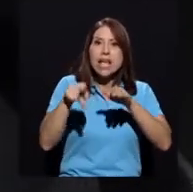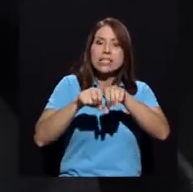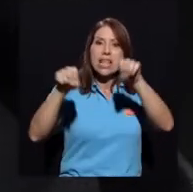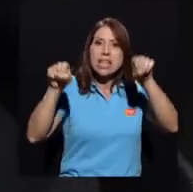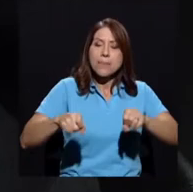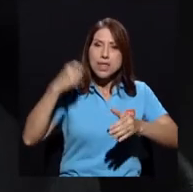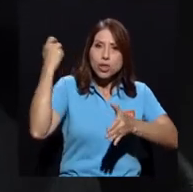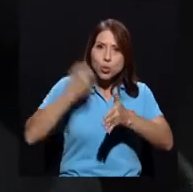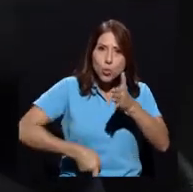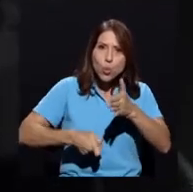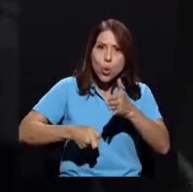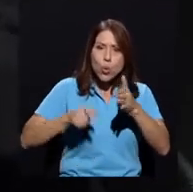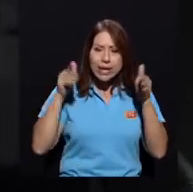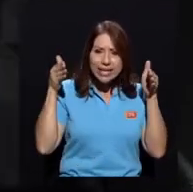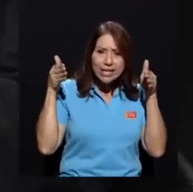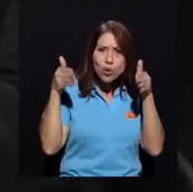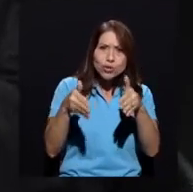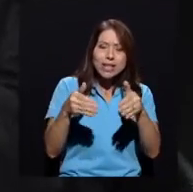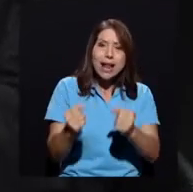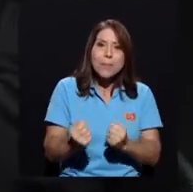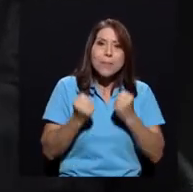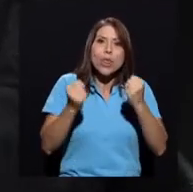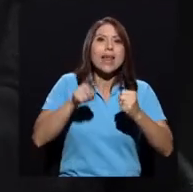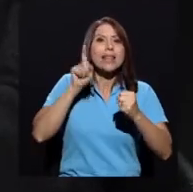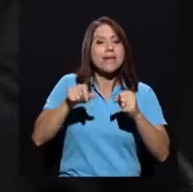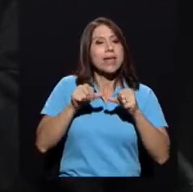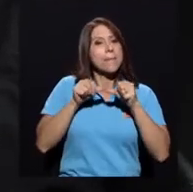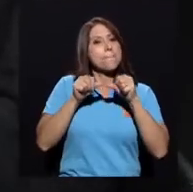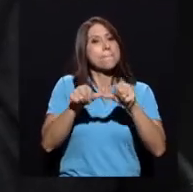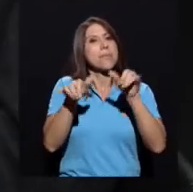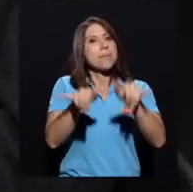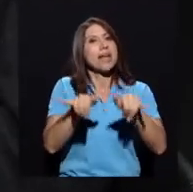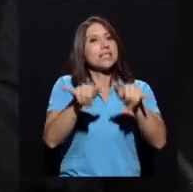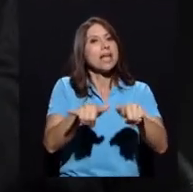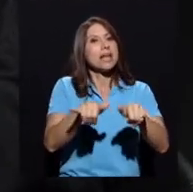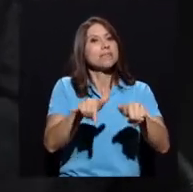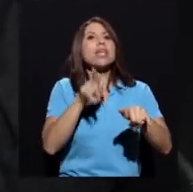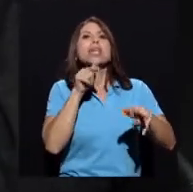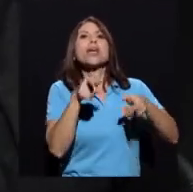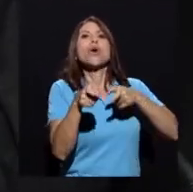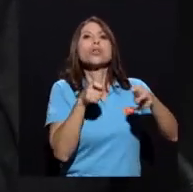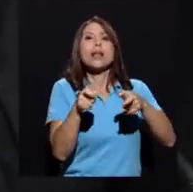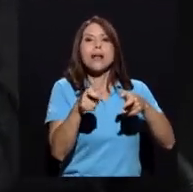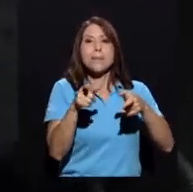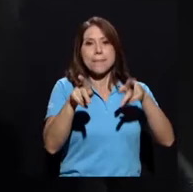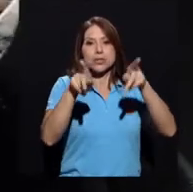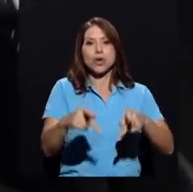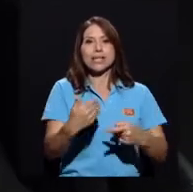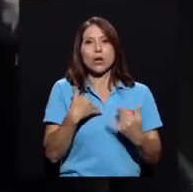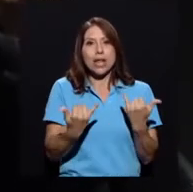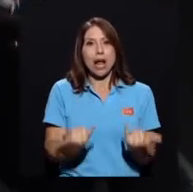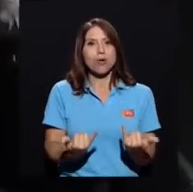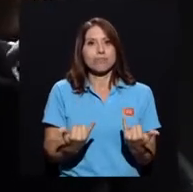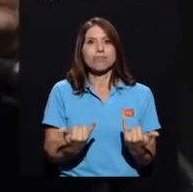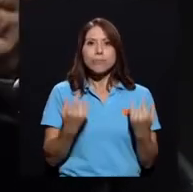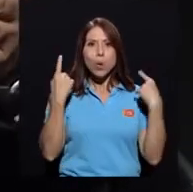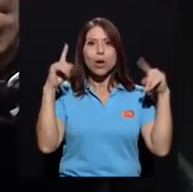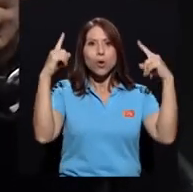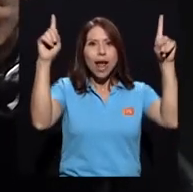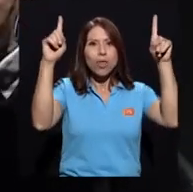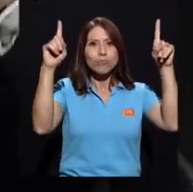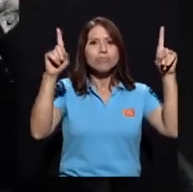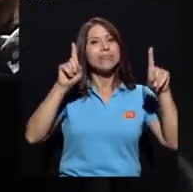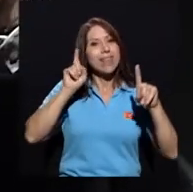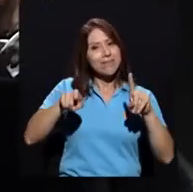se concentra en que el poder tiene que permanecer en manos de los que lo tienen sin mayor discusión. Y lo han logrado. Tenemos que reconocer que a lo largo de tanto